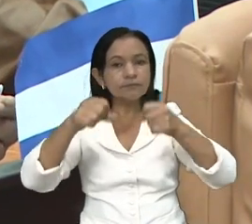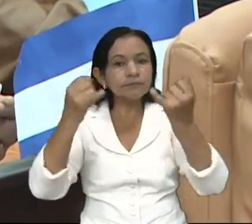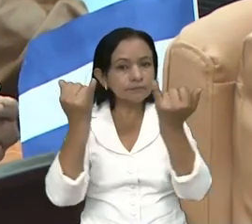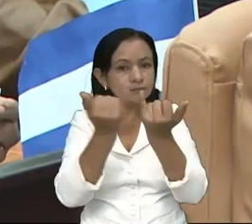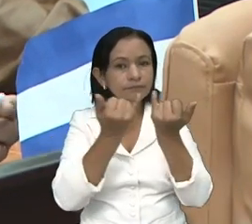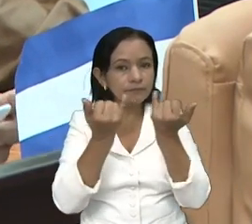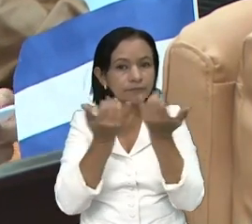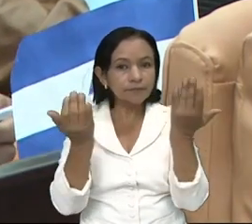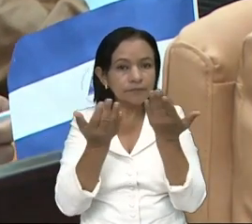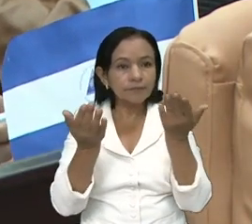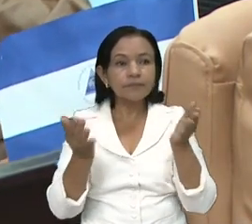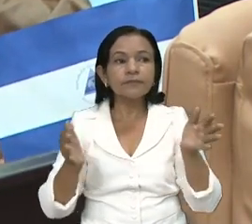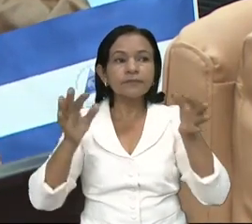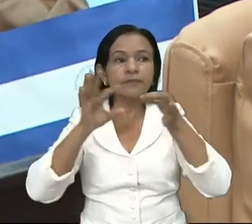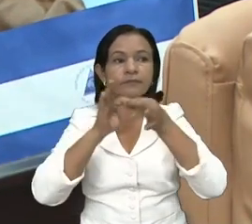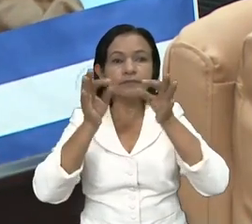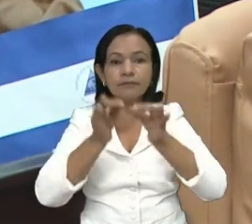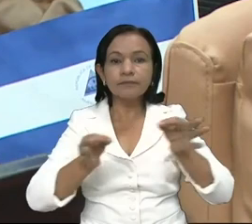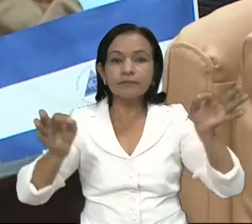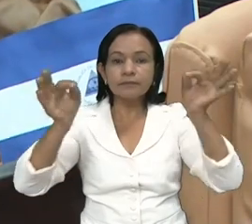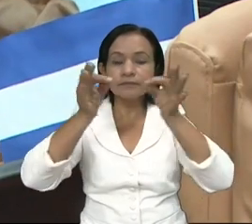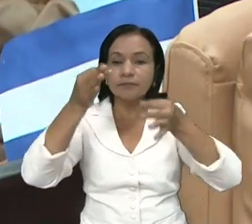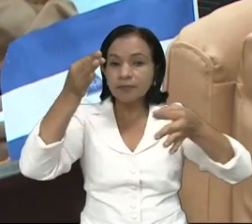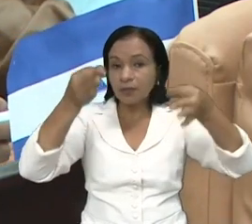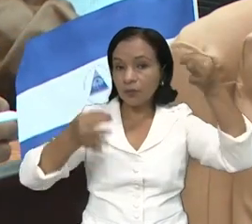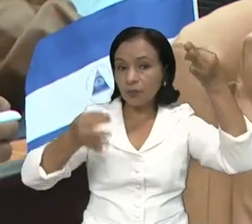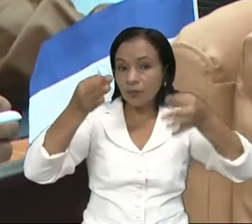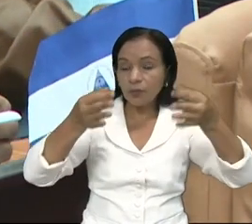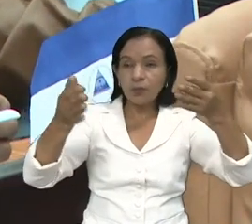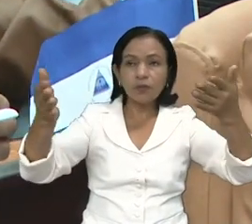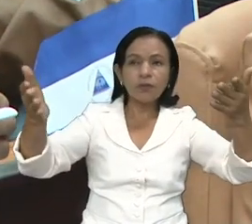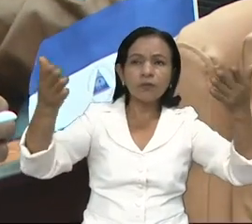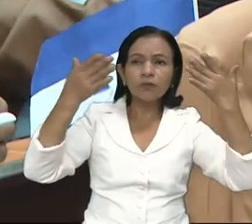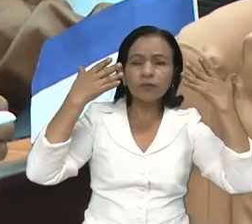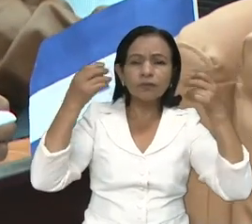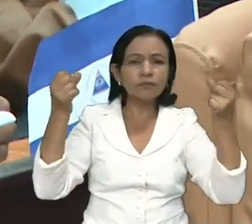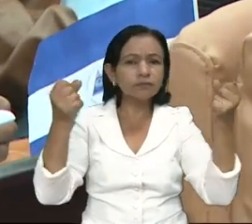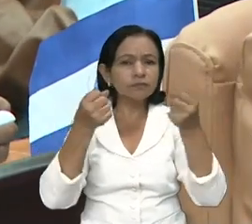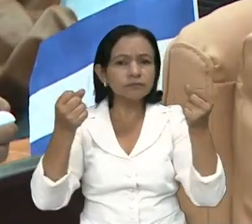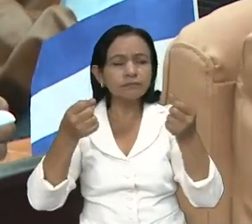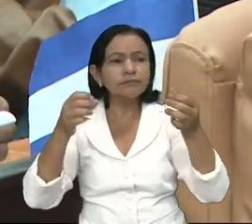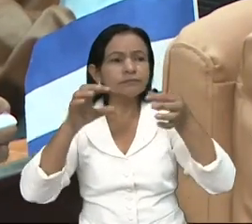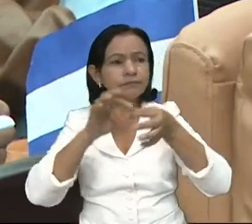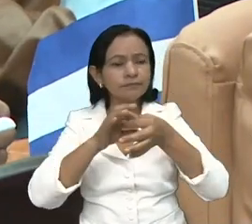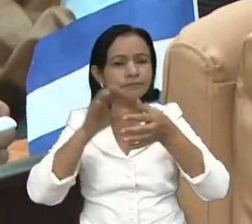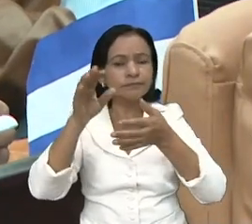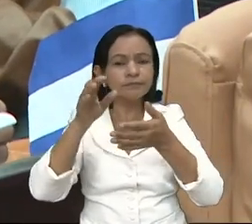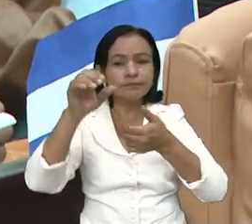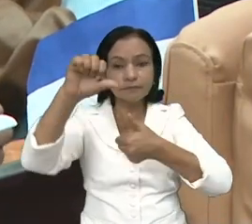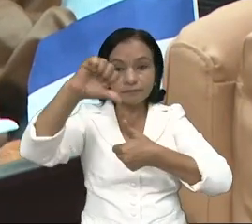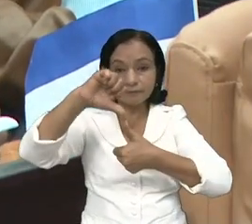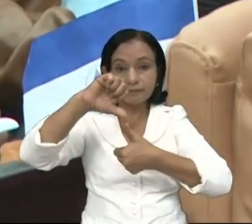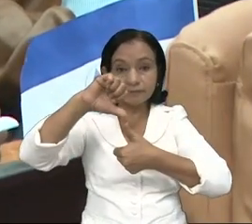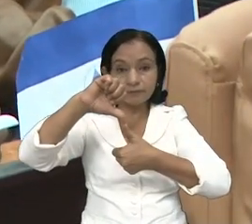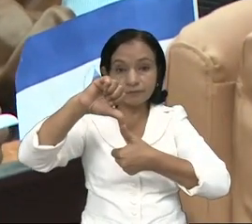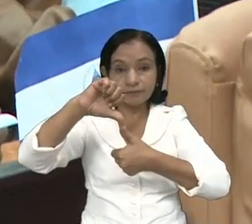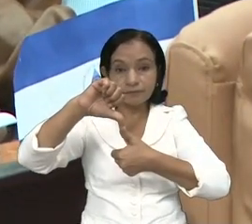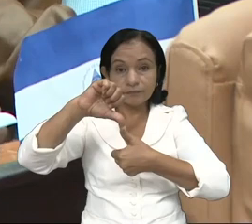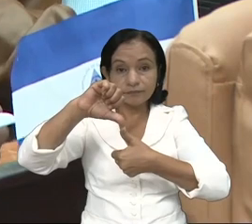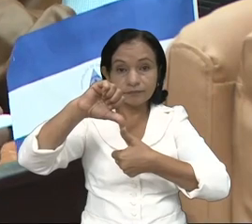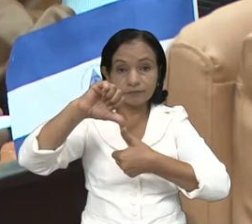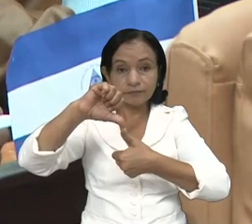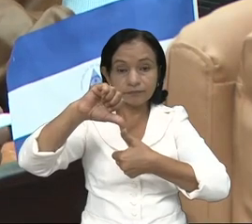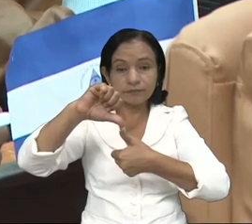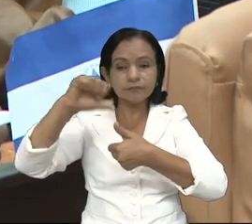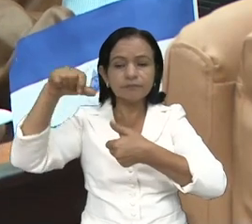respectivas como parte fundamental de la justicia climática con reparación. Centroamérica y